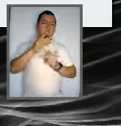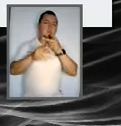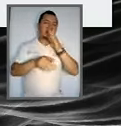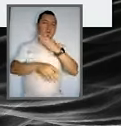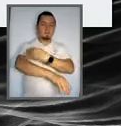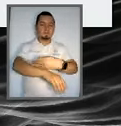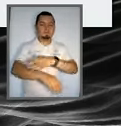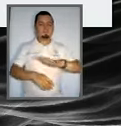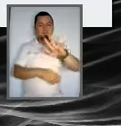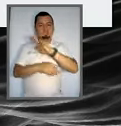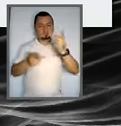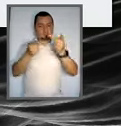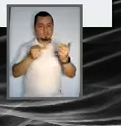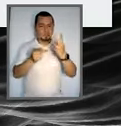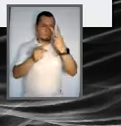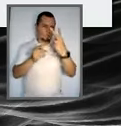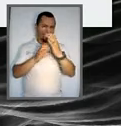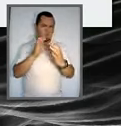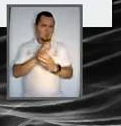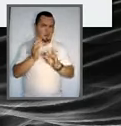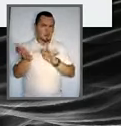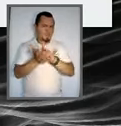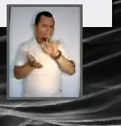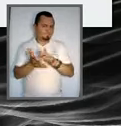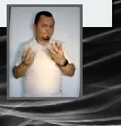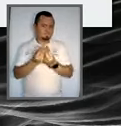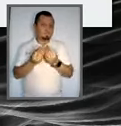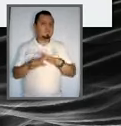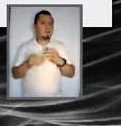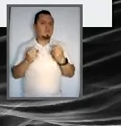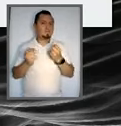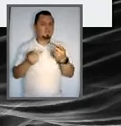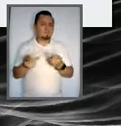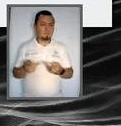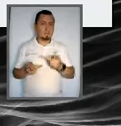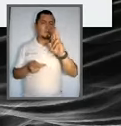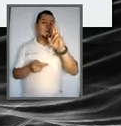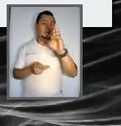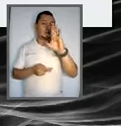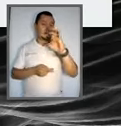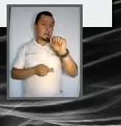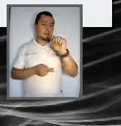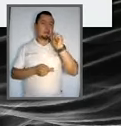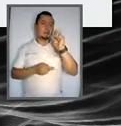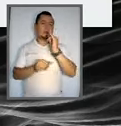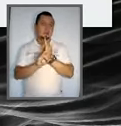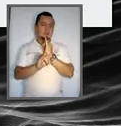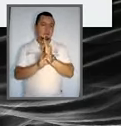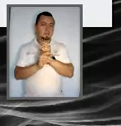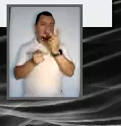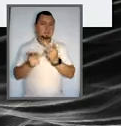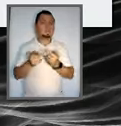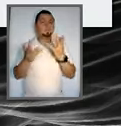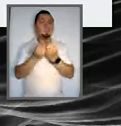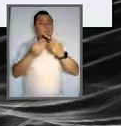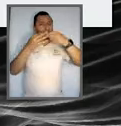familia. Las otras dos estrategias son de apoyo y cada vez son más robustas. La primera, Recrea Digital, tiene que ver con un